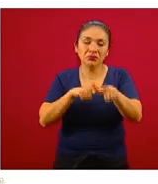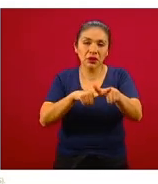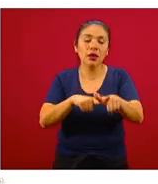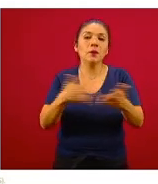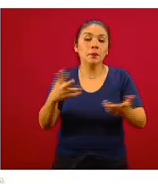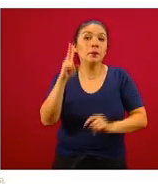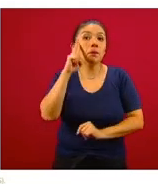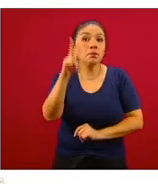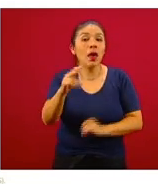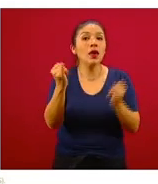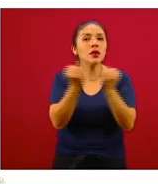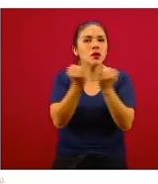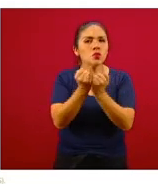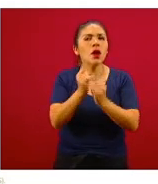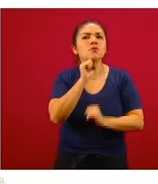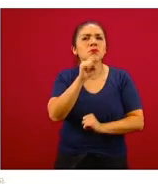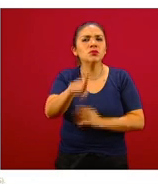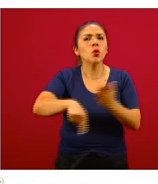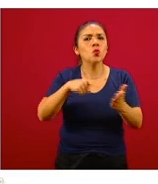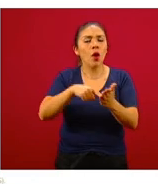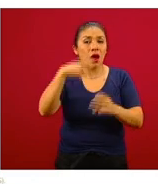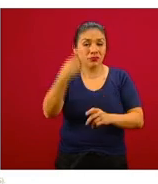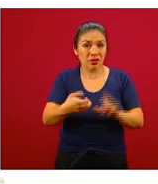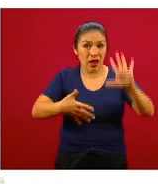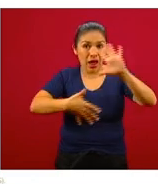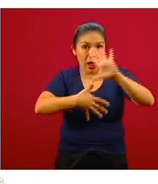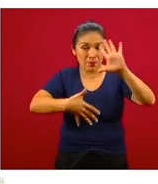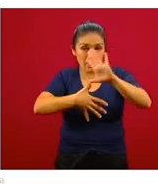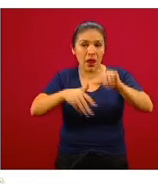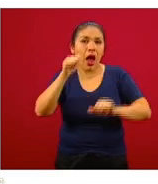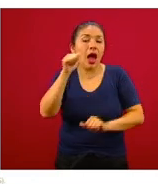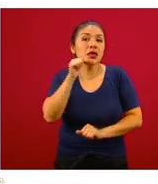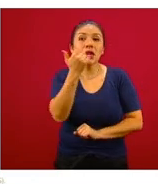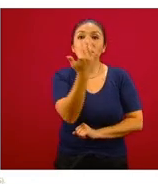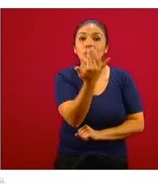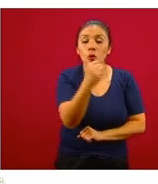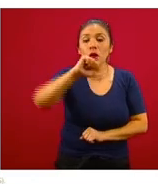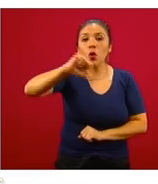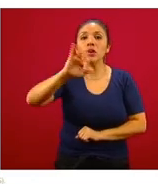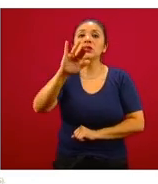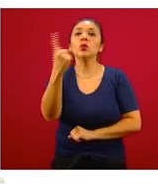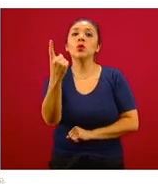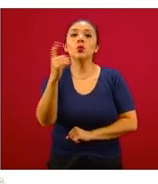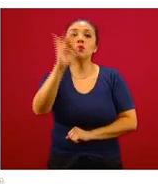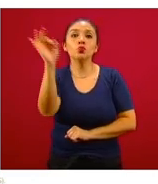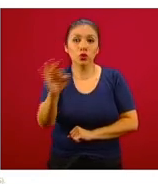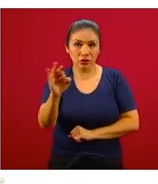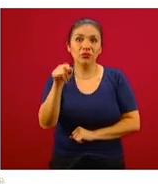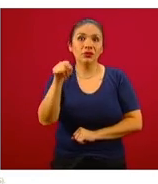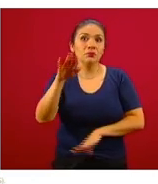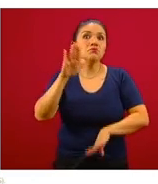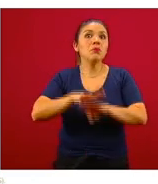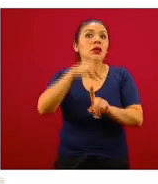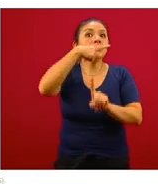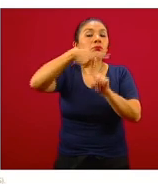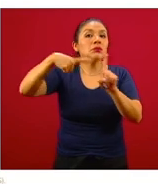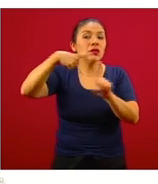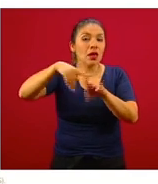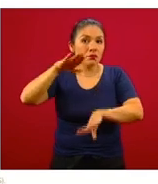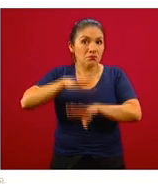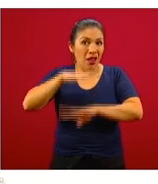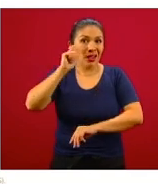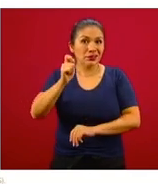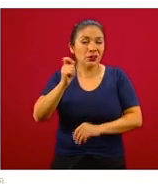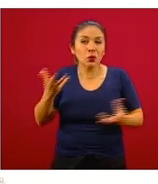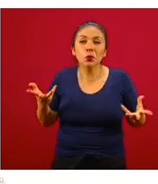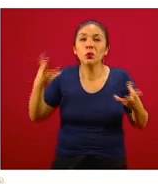worldwide continues to la región de las go Américas down. está We are at a 34% now, más de la mitad de todos and los casos